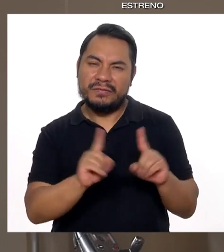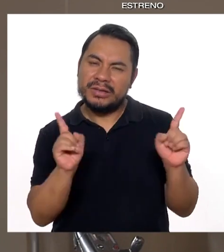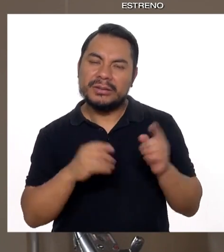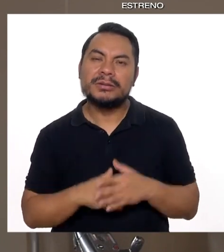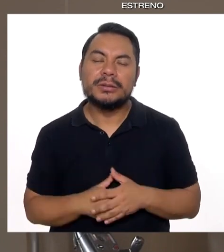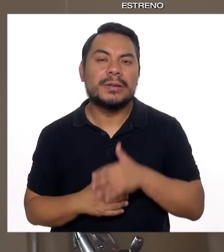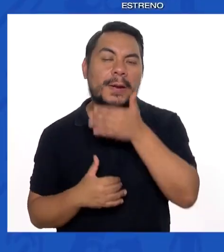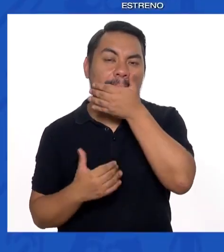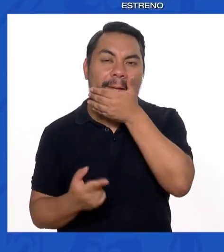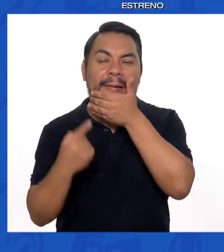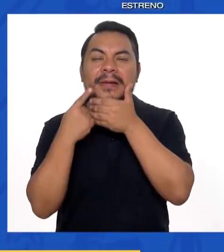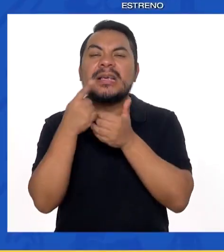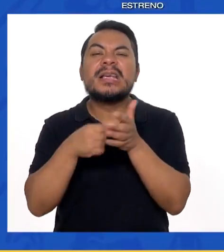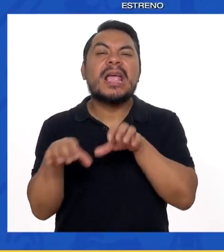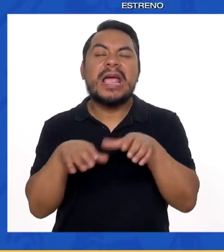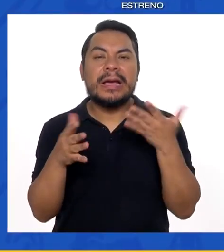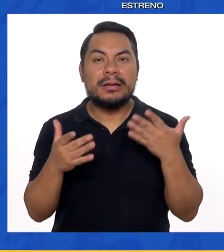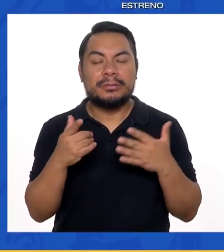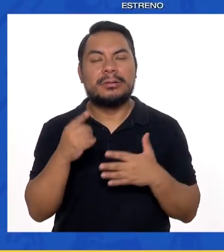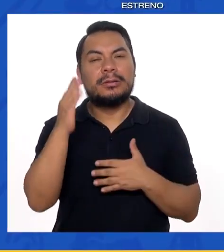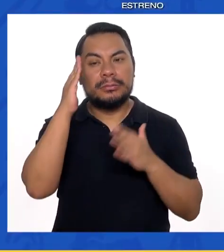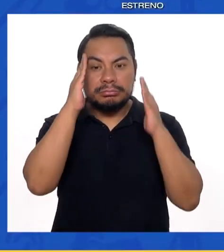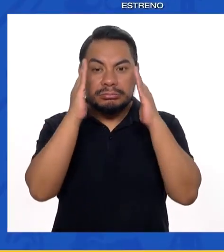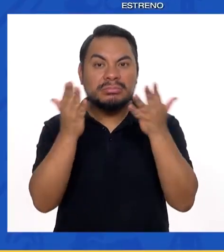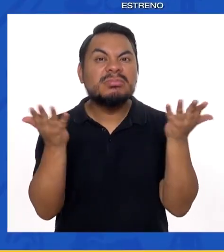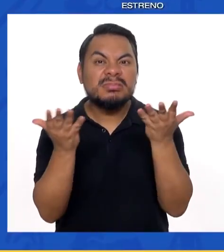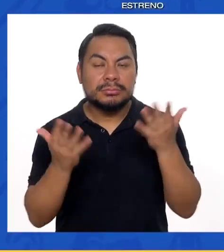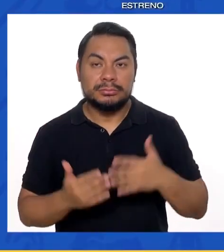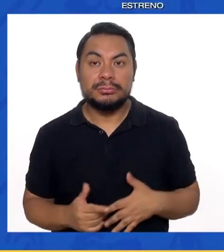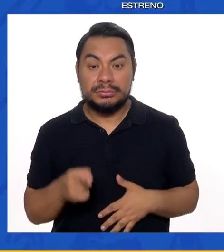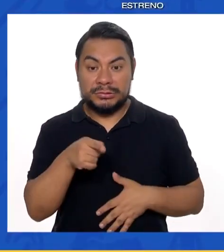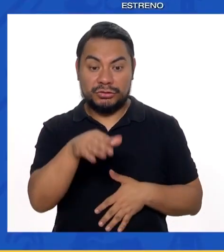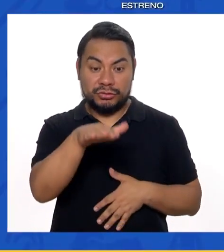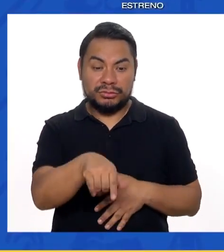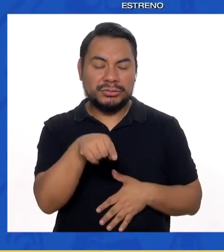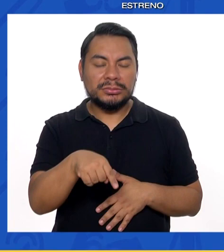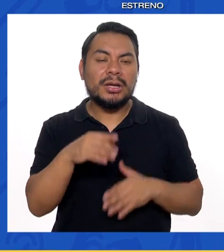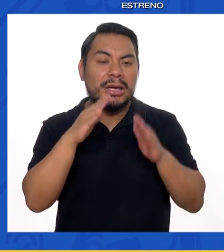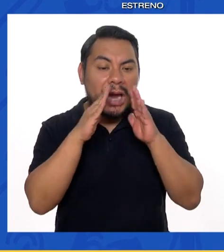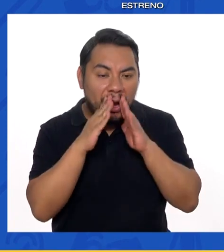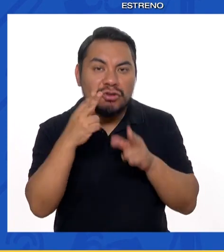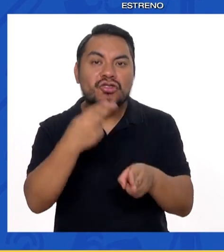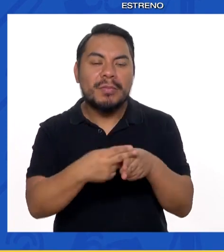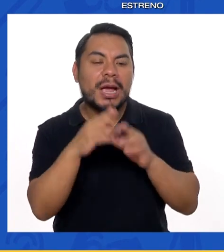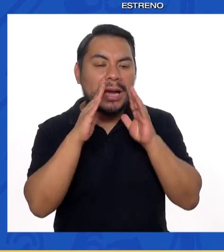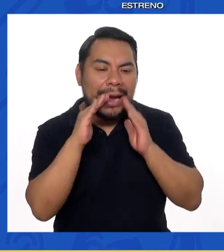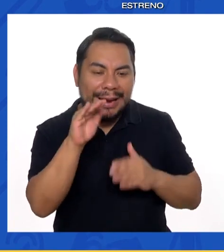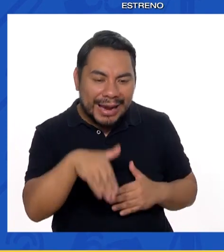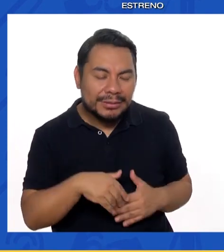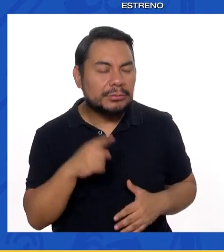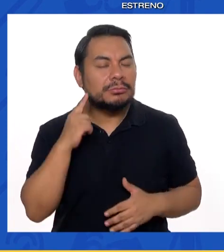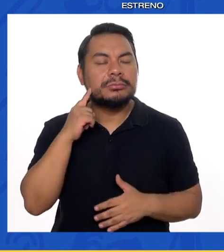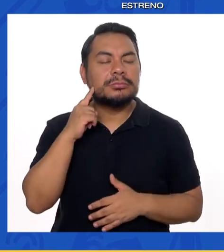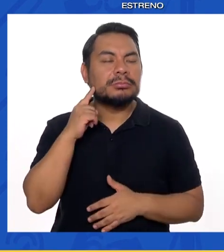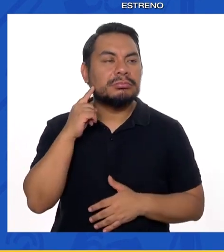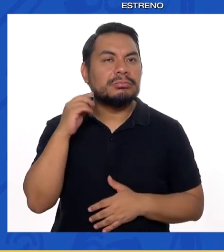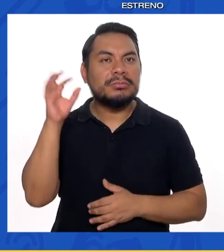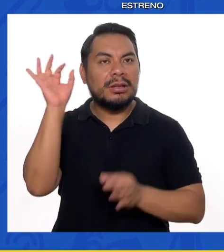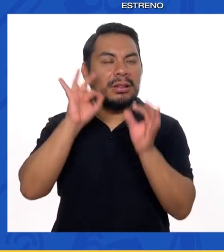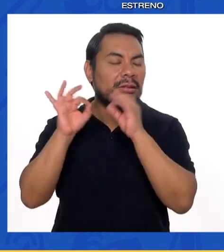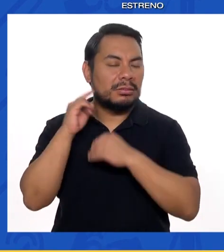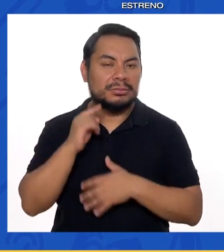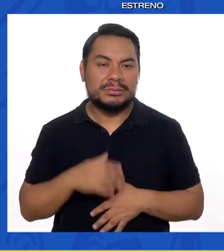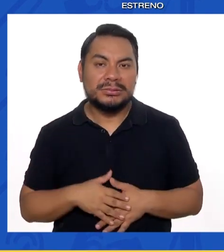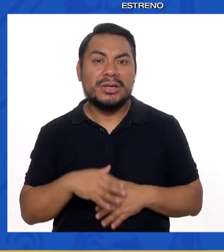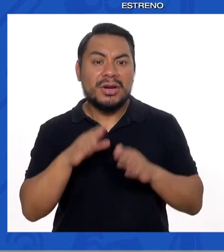características, ¿no? Entonces, normalmente, ¿qué es lo primero que llama la atención? Que un niño no atiende al llamado por su nombre, ¿ya? Tú lo